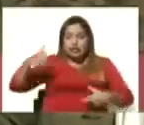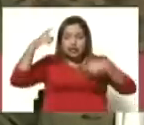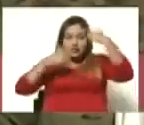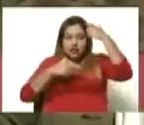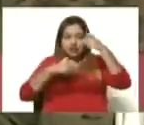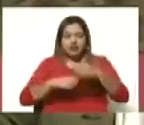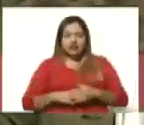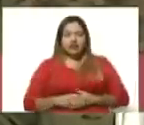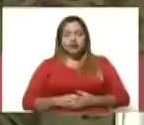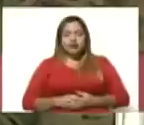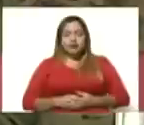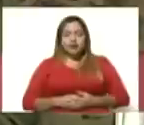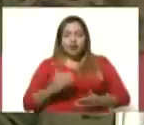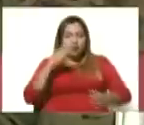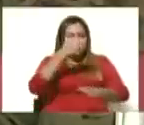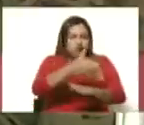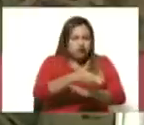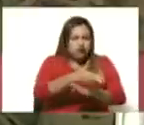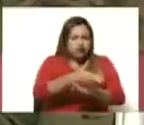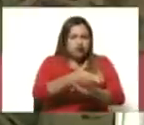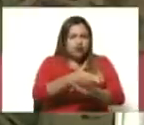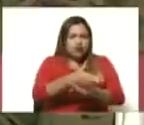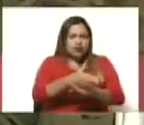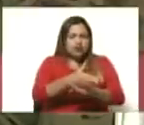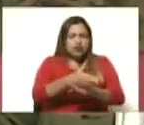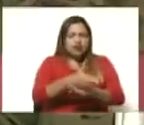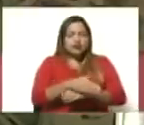Copenhague lo dijo.